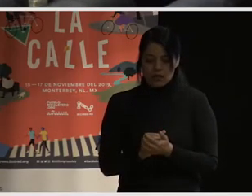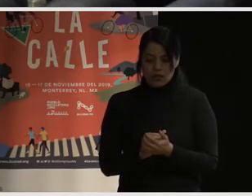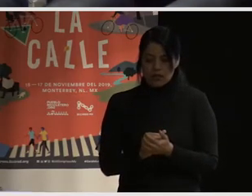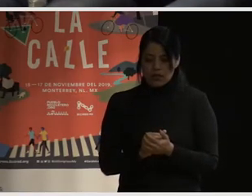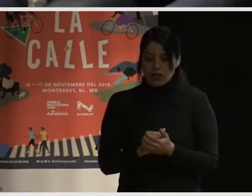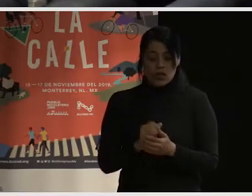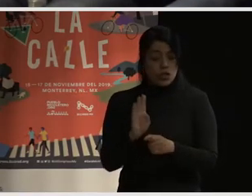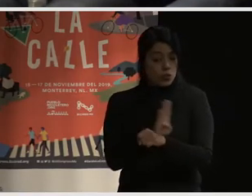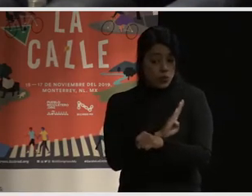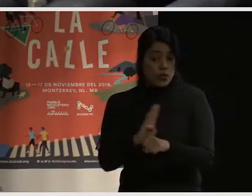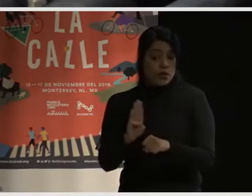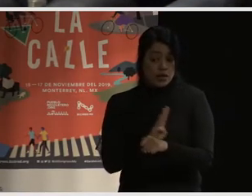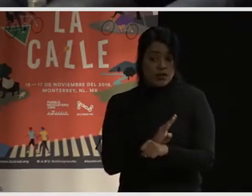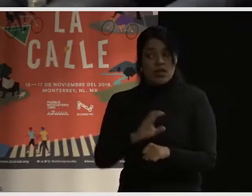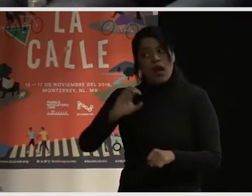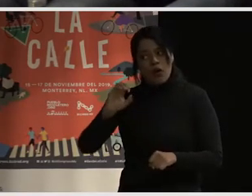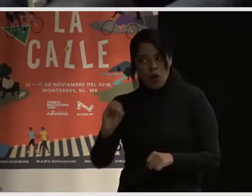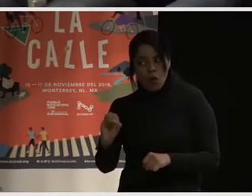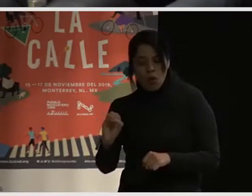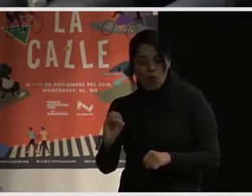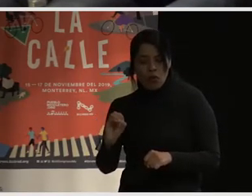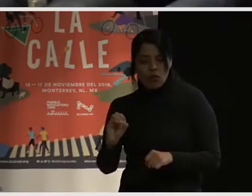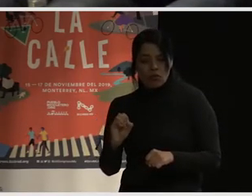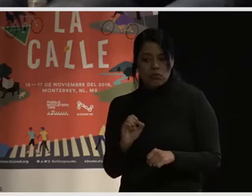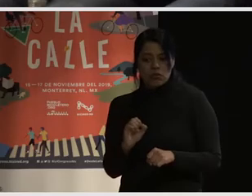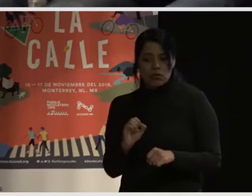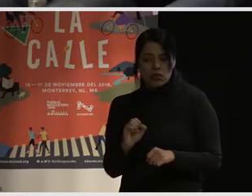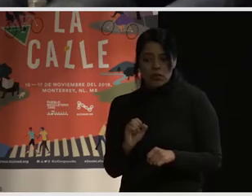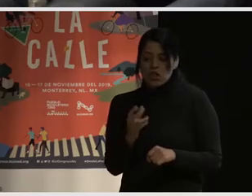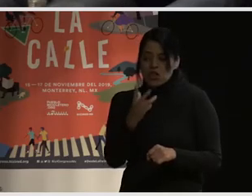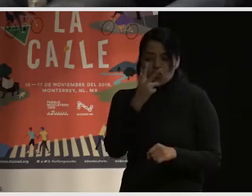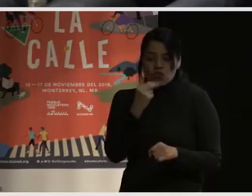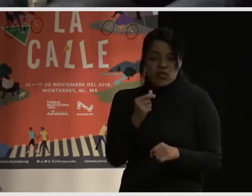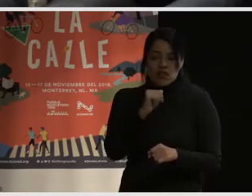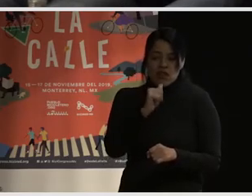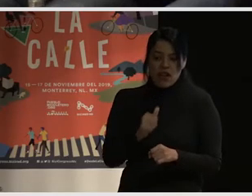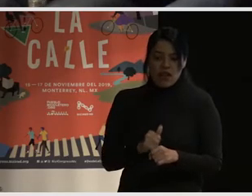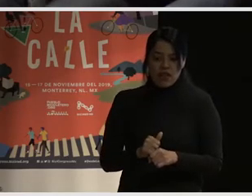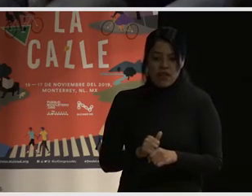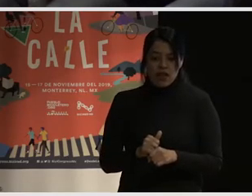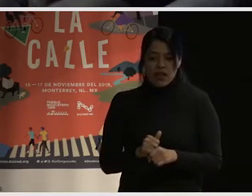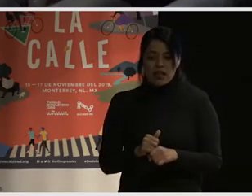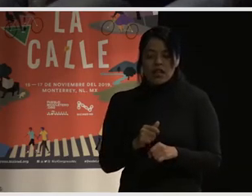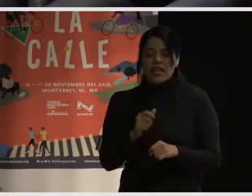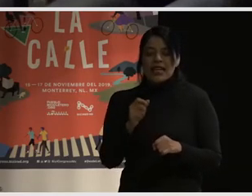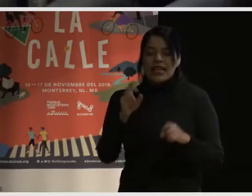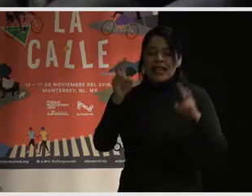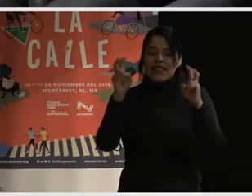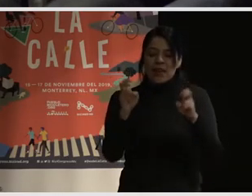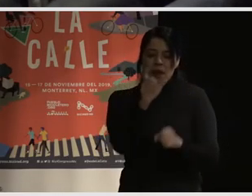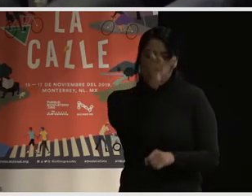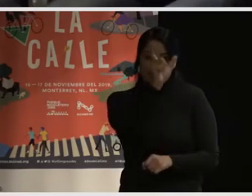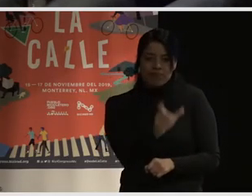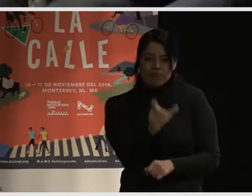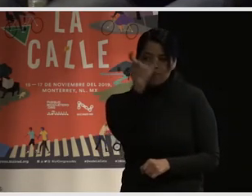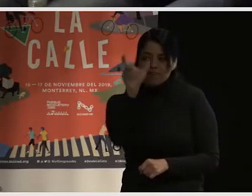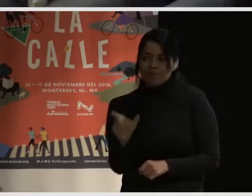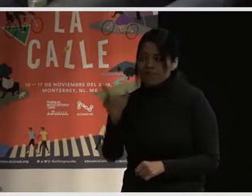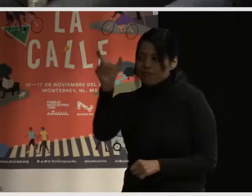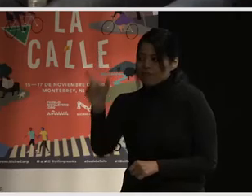muy benéfico y positivo como algo que puede hacer que no funcione nada que es el tema de la identidad el de la tema de la